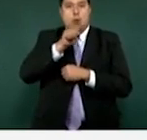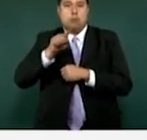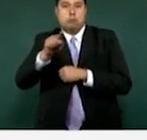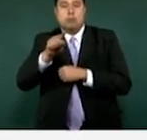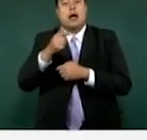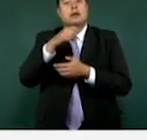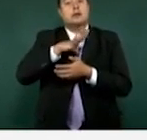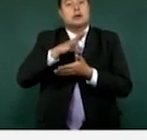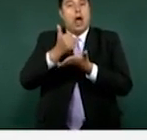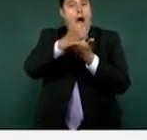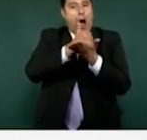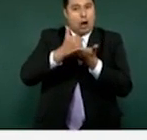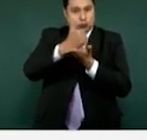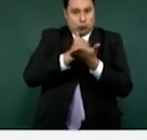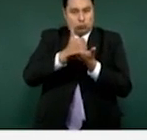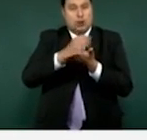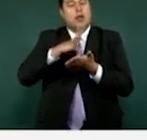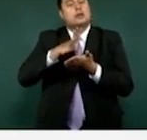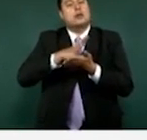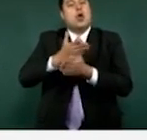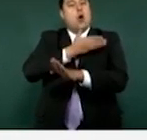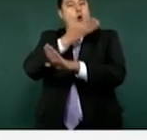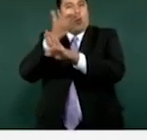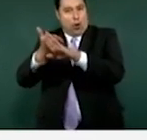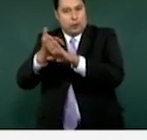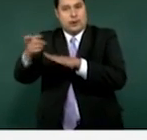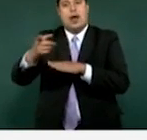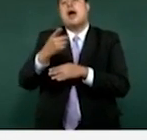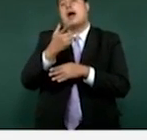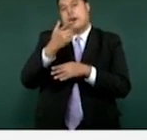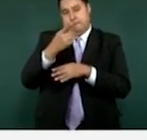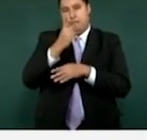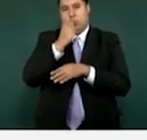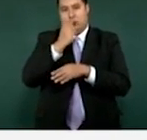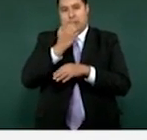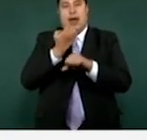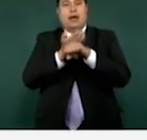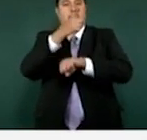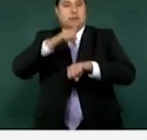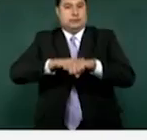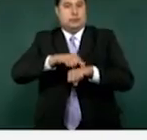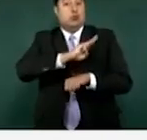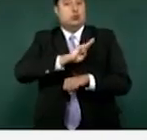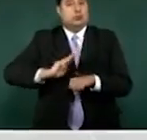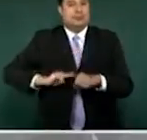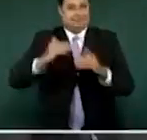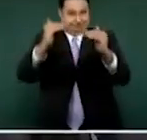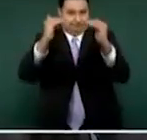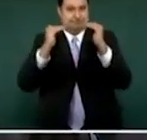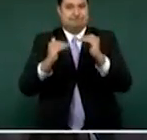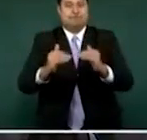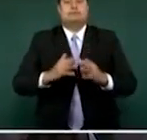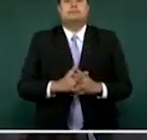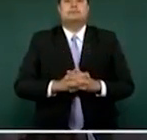se refiere a las agresiones a policías estatales y municipales. La que sigue, por